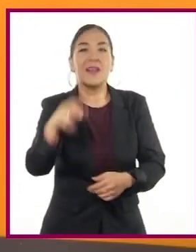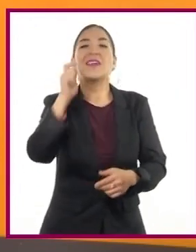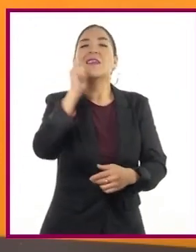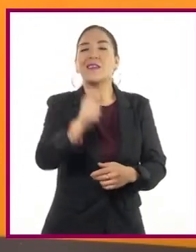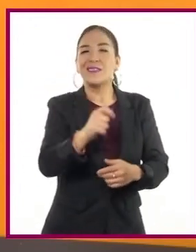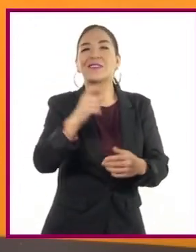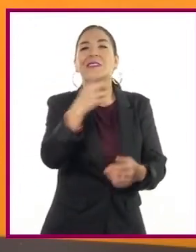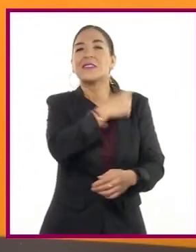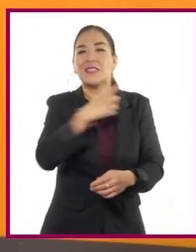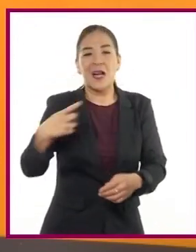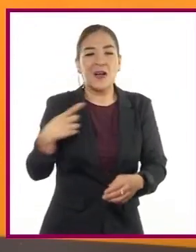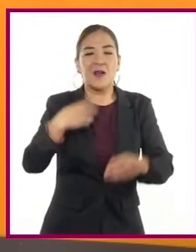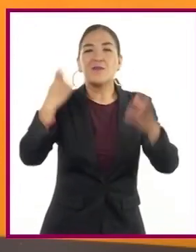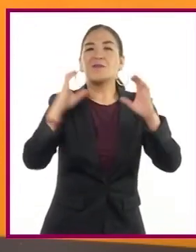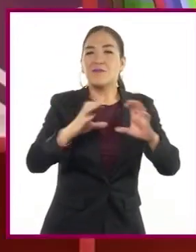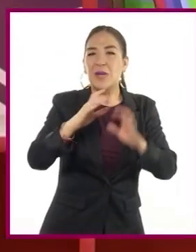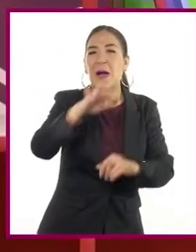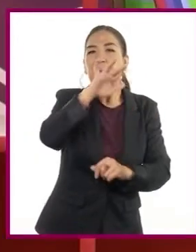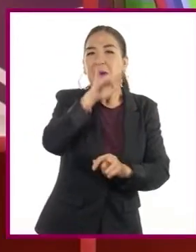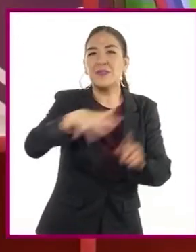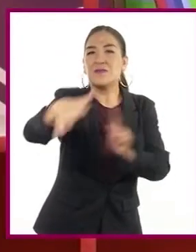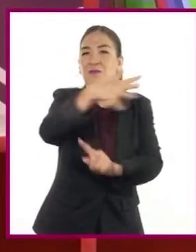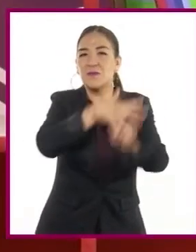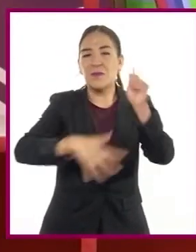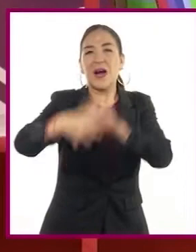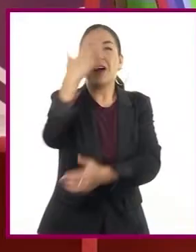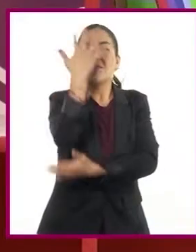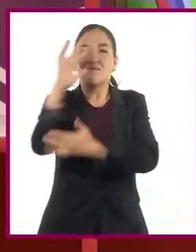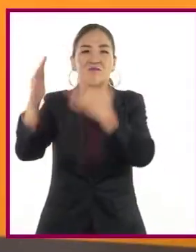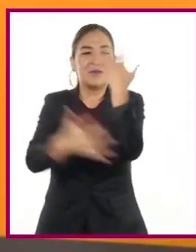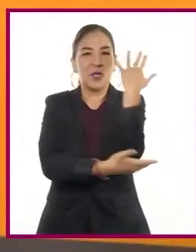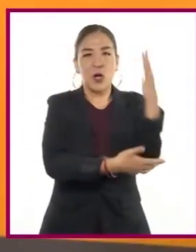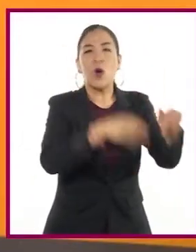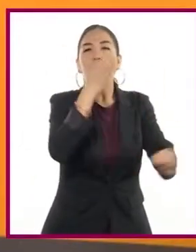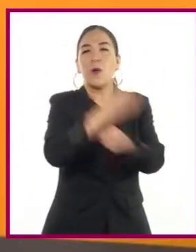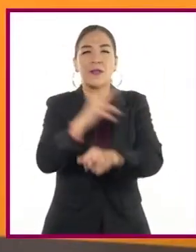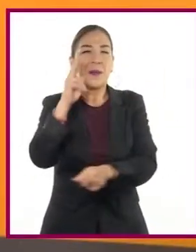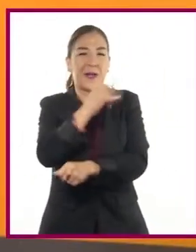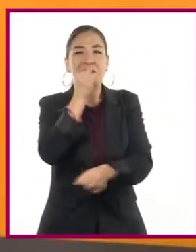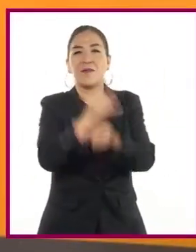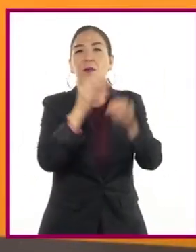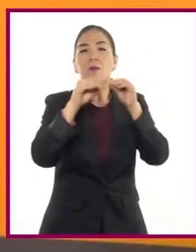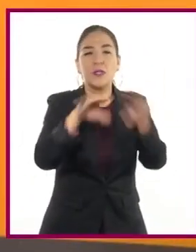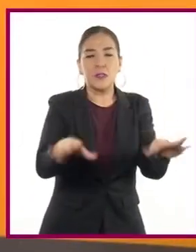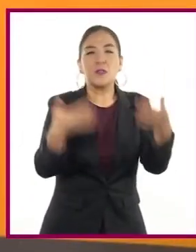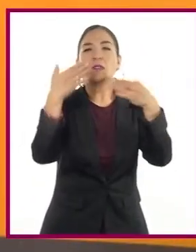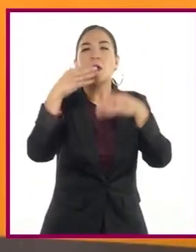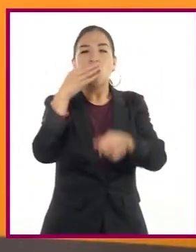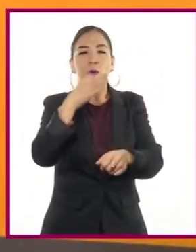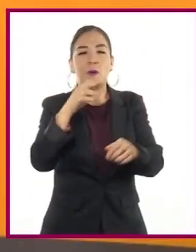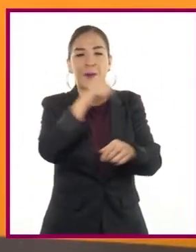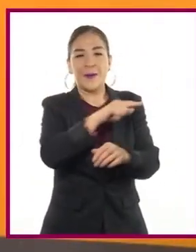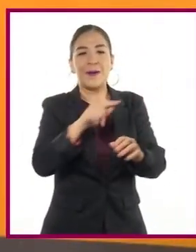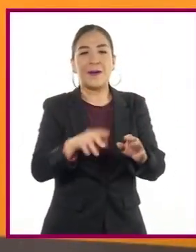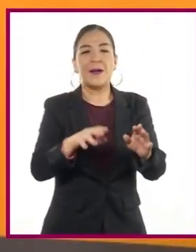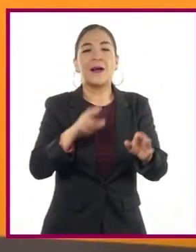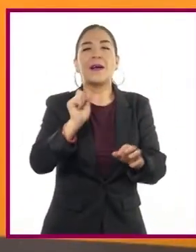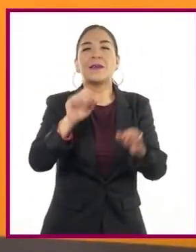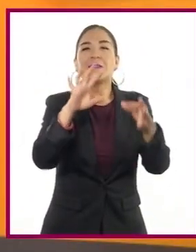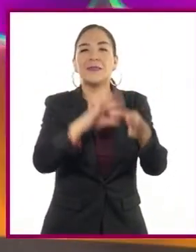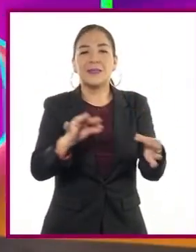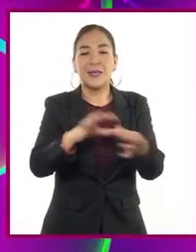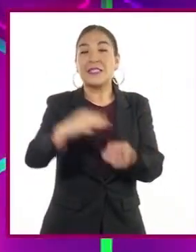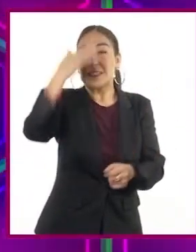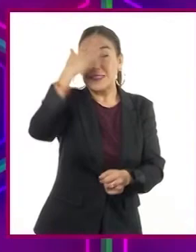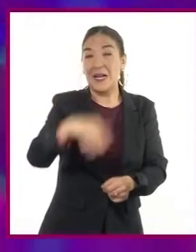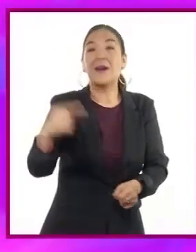evitar afectaciones a la naturaleza. Veamos algunos datos al respecto en nuestra ya clásica sección.